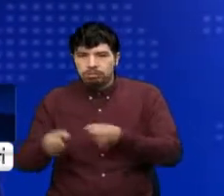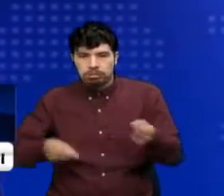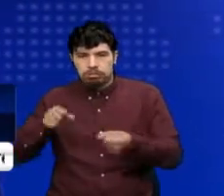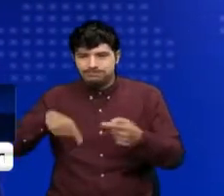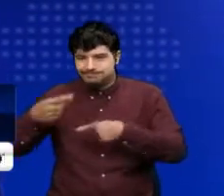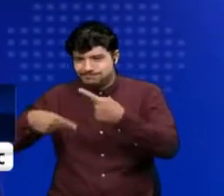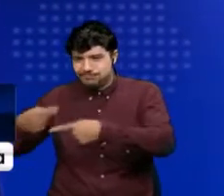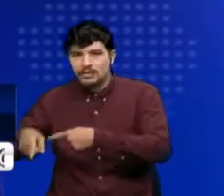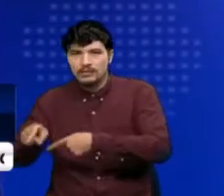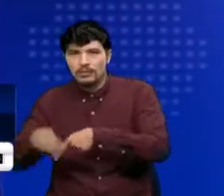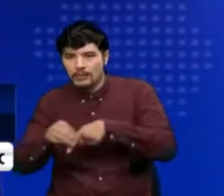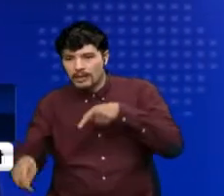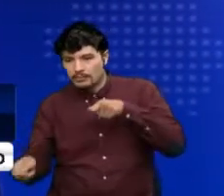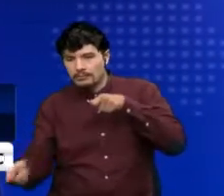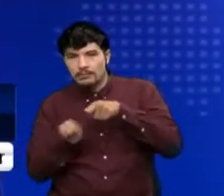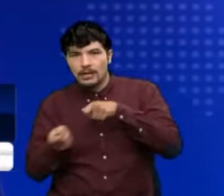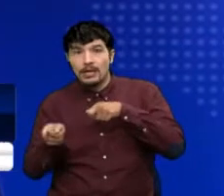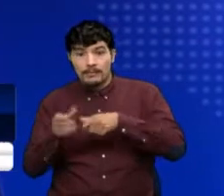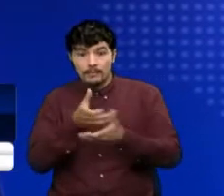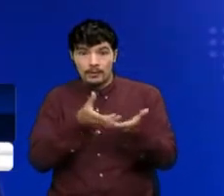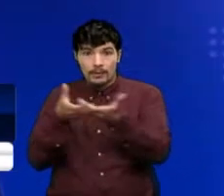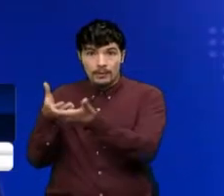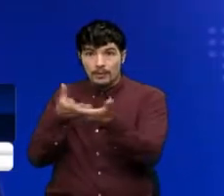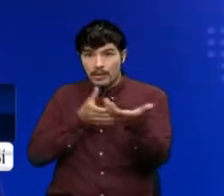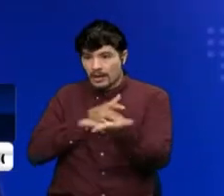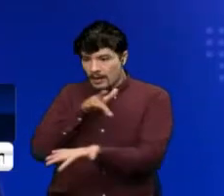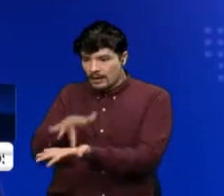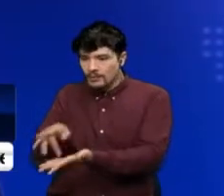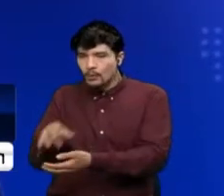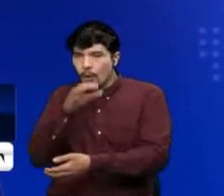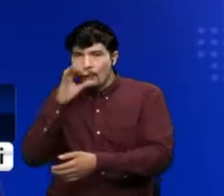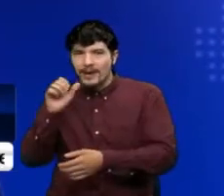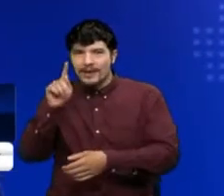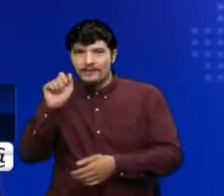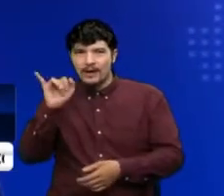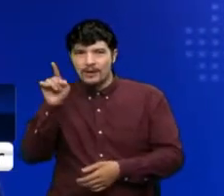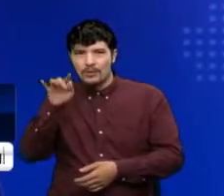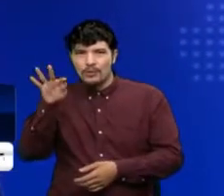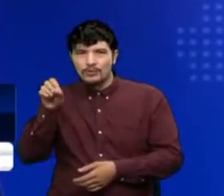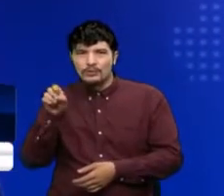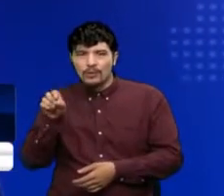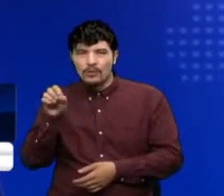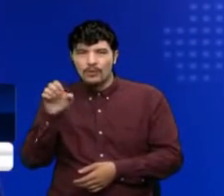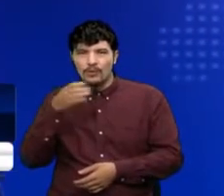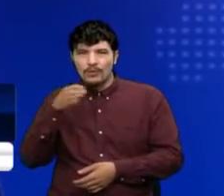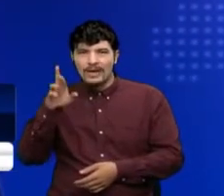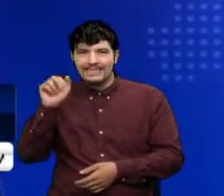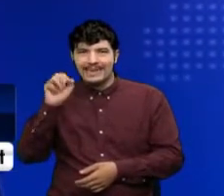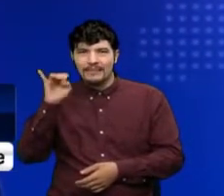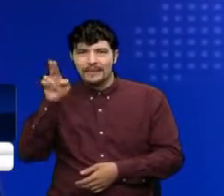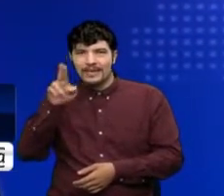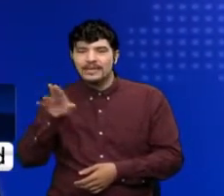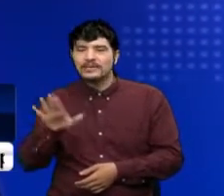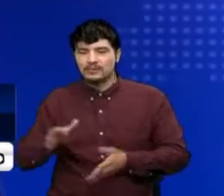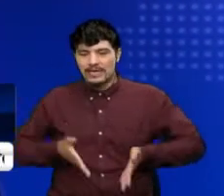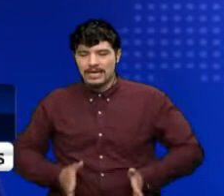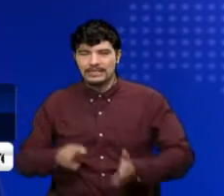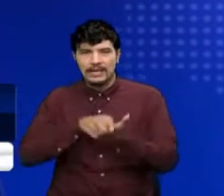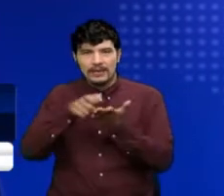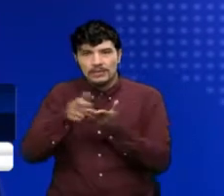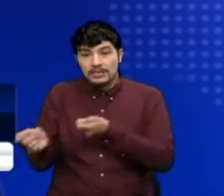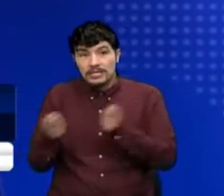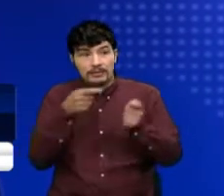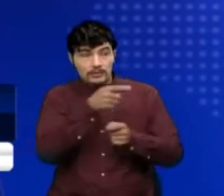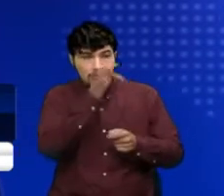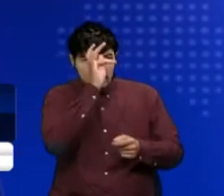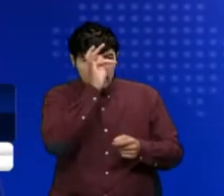rodando varios metros a un abismo. Los bomberos auxiliaron al señor Fausto Enrique González Ramírez, natural de Girón, y fue remitido al hospital